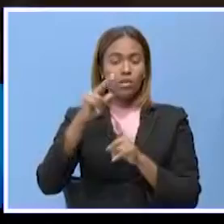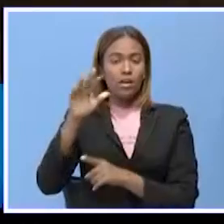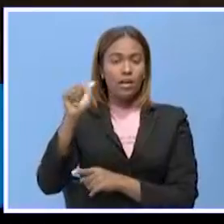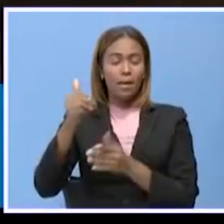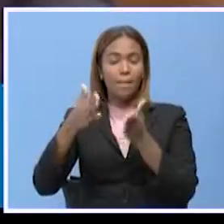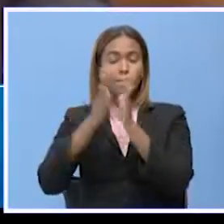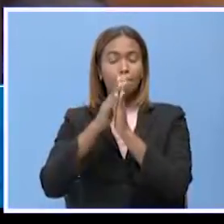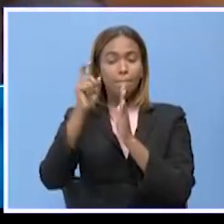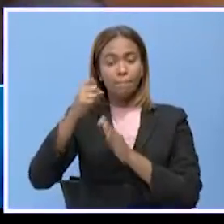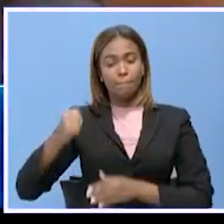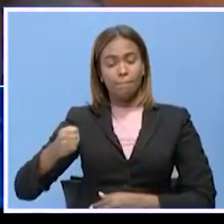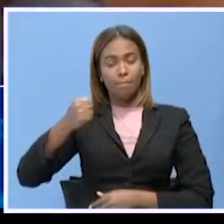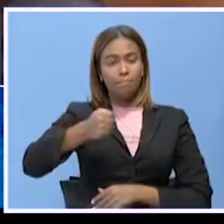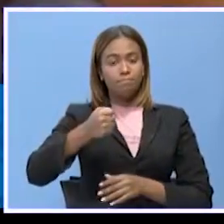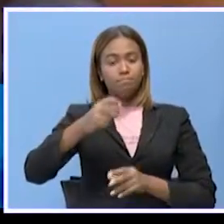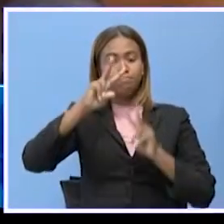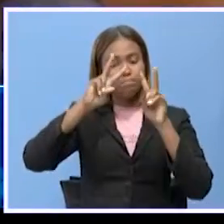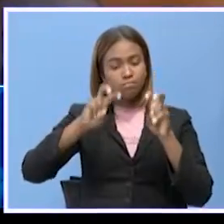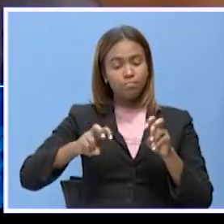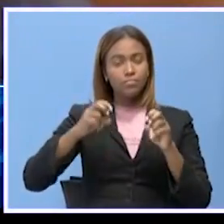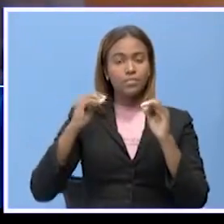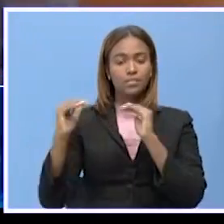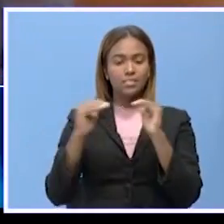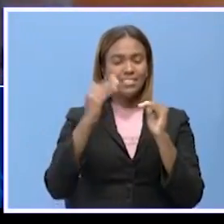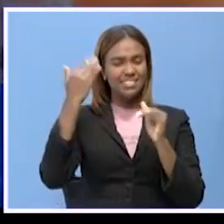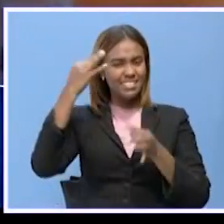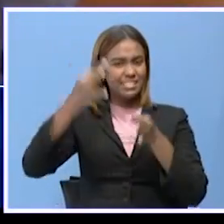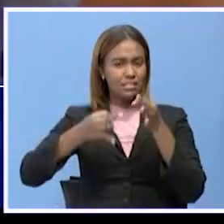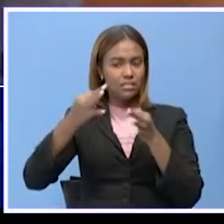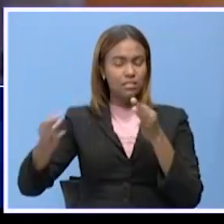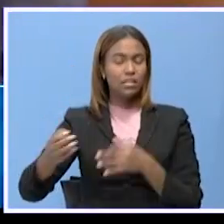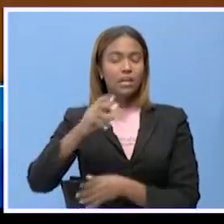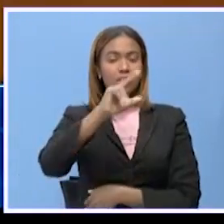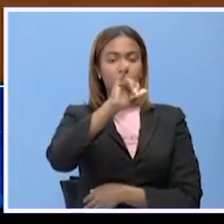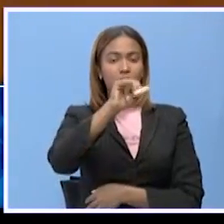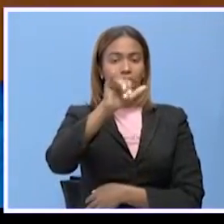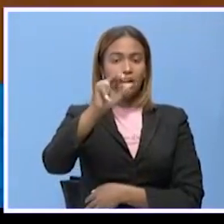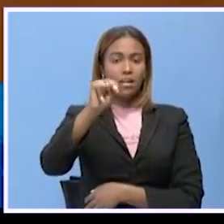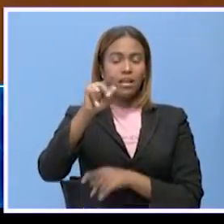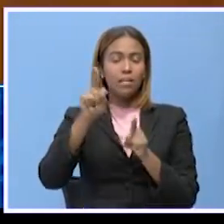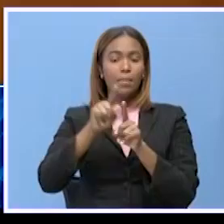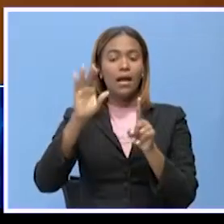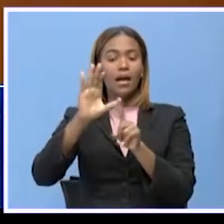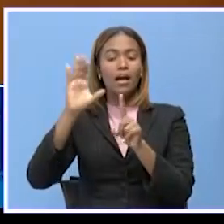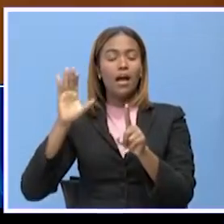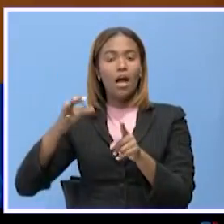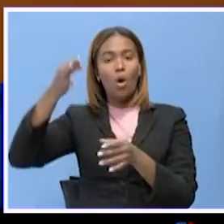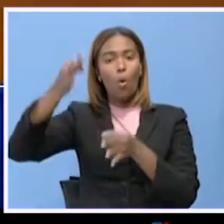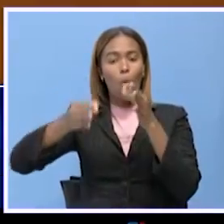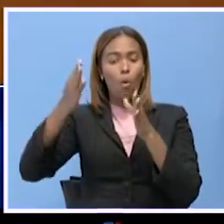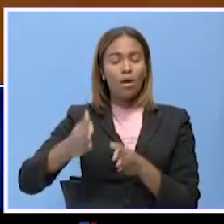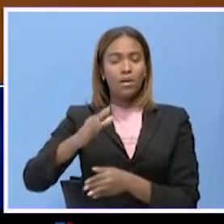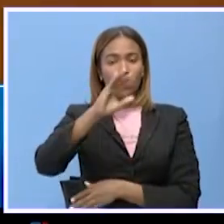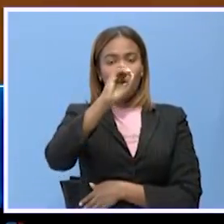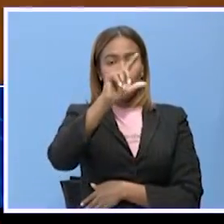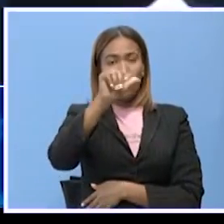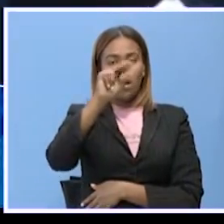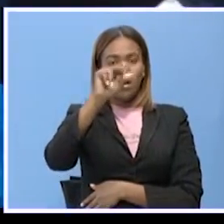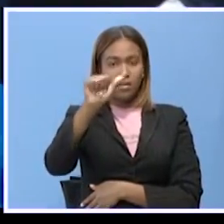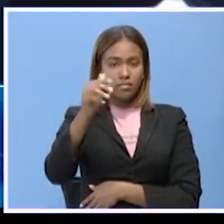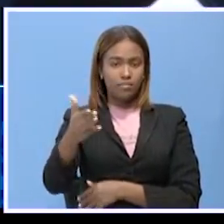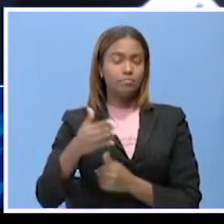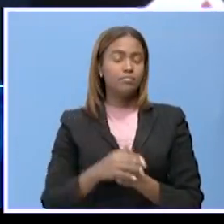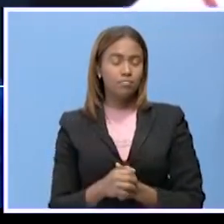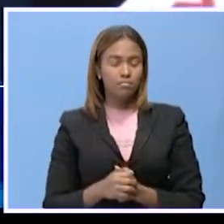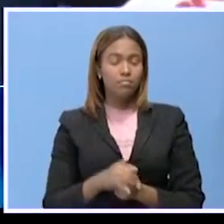el sometimiento del ex procurador de la República, Jean Alain Rodríguez, y la destitución de la magistrada Olga Dinat Yaverías. No,